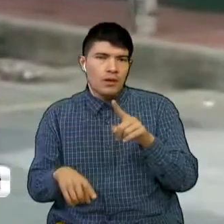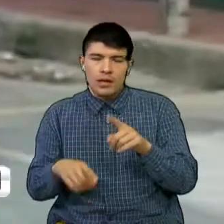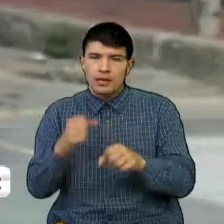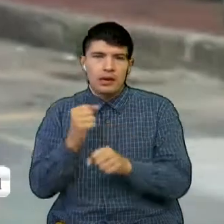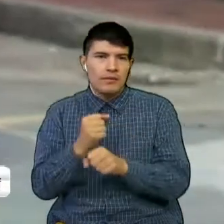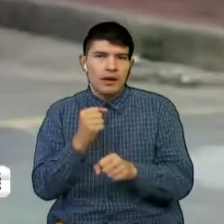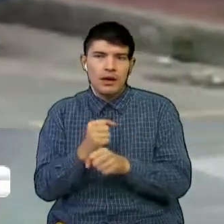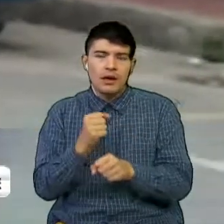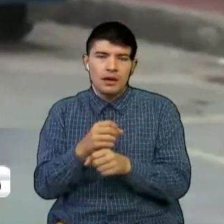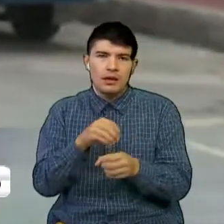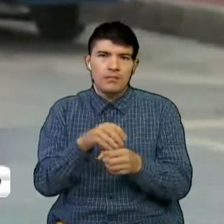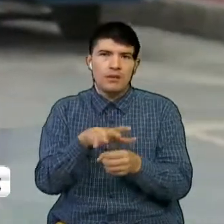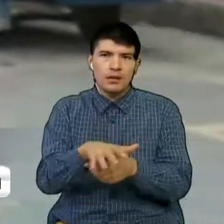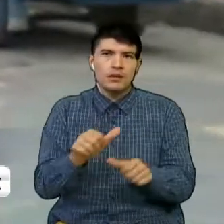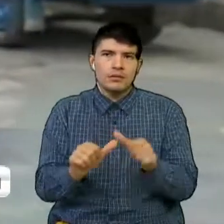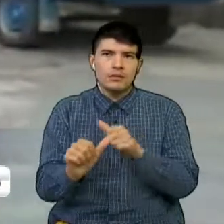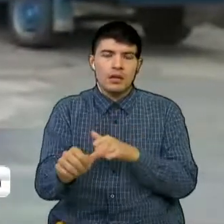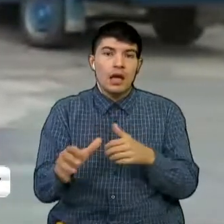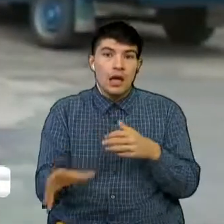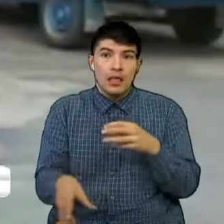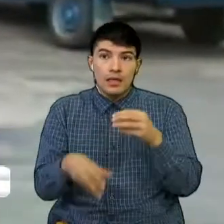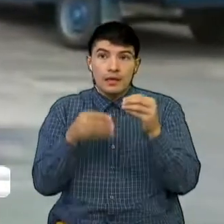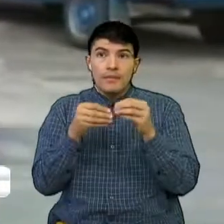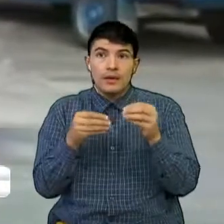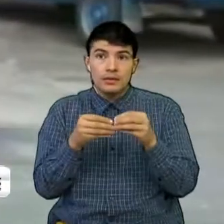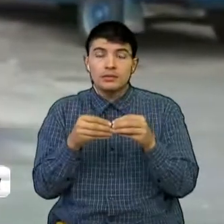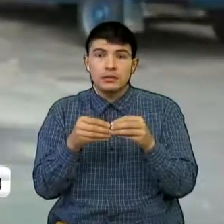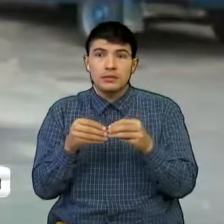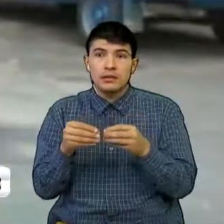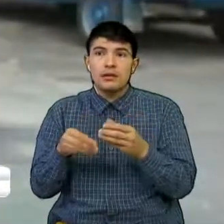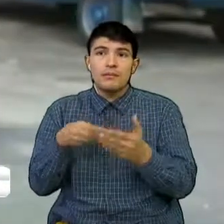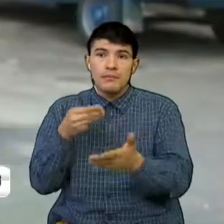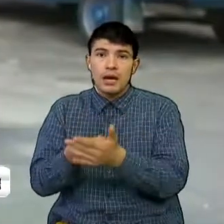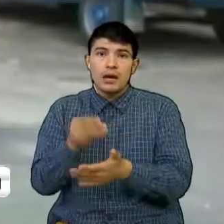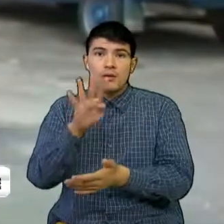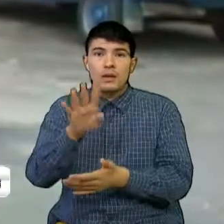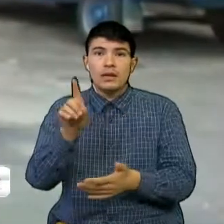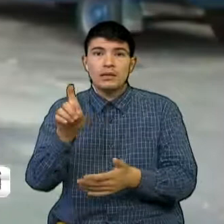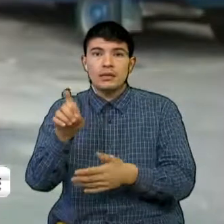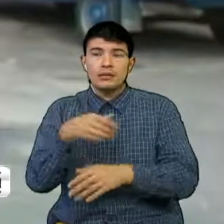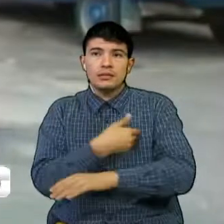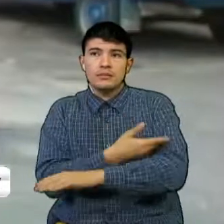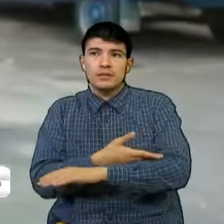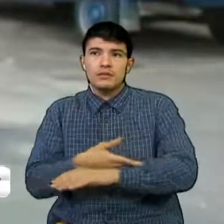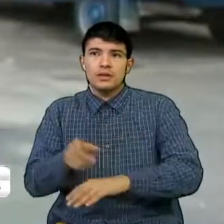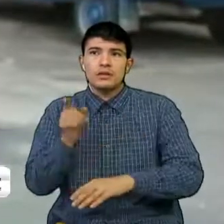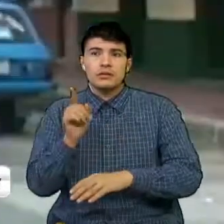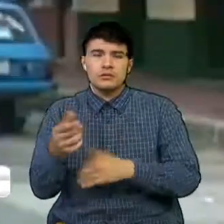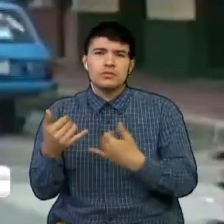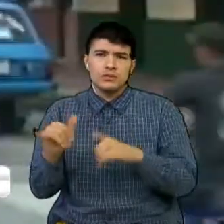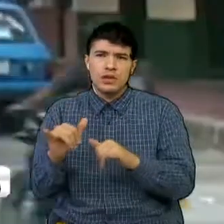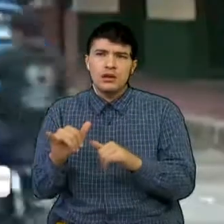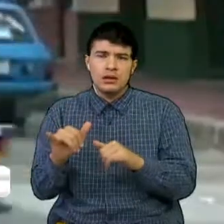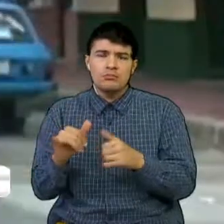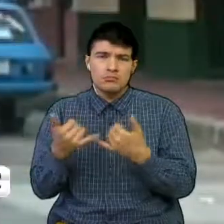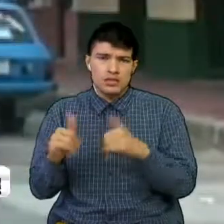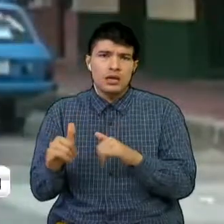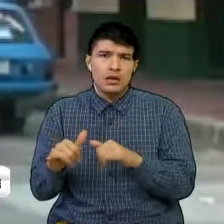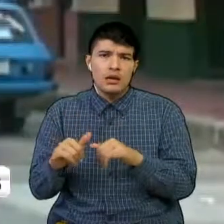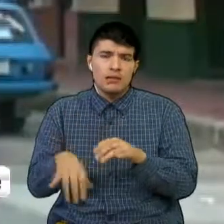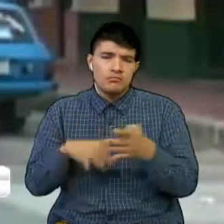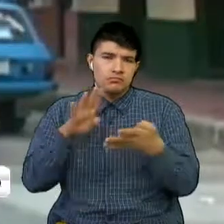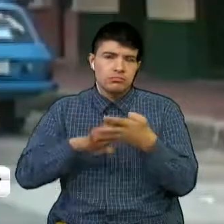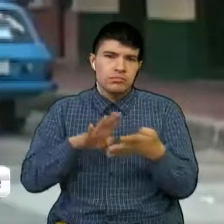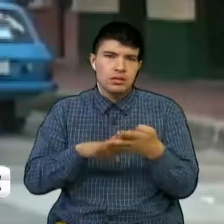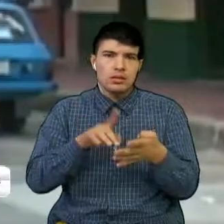públicos será mientras la condena se pague, además de una multa de 46 millones de pesos. La pena la viene ya pagando desde el 19 de mayo